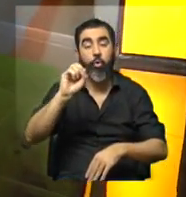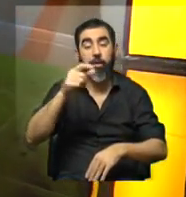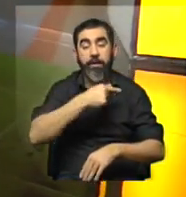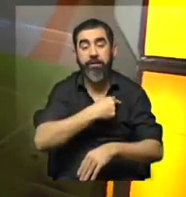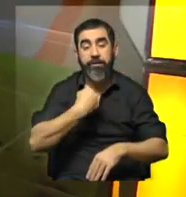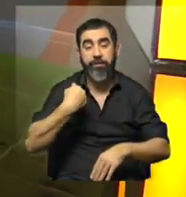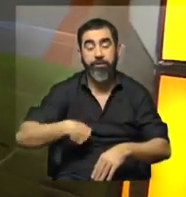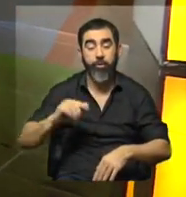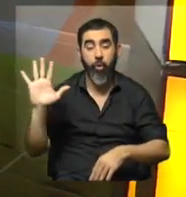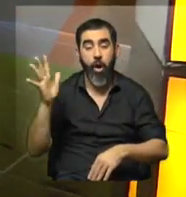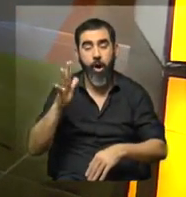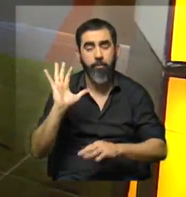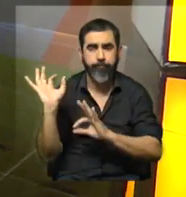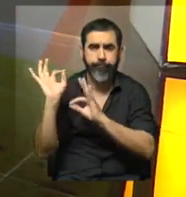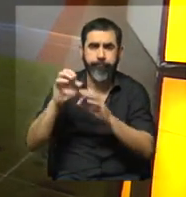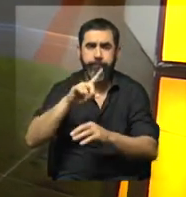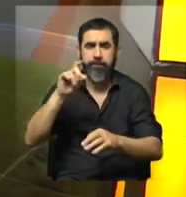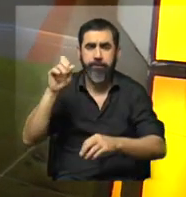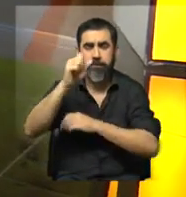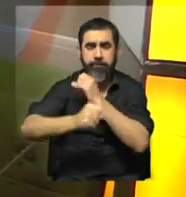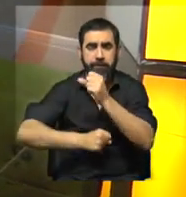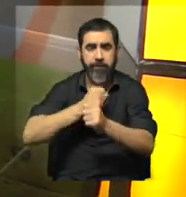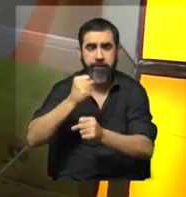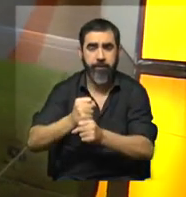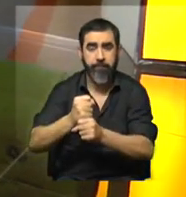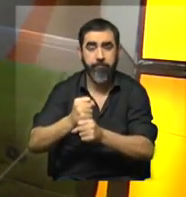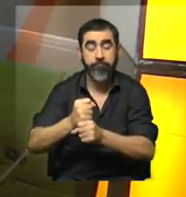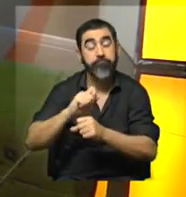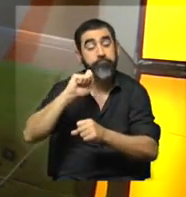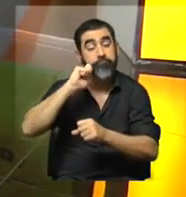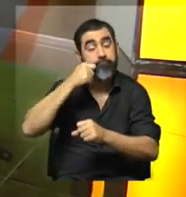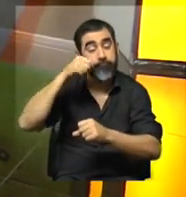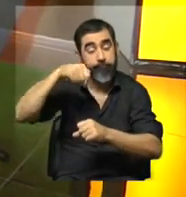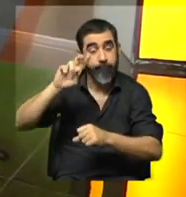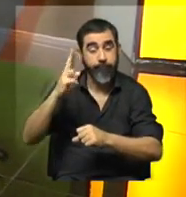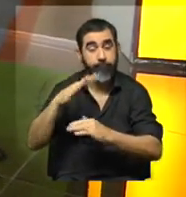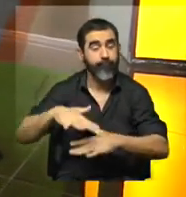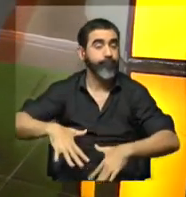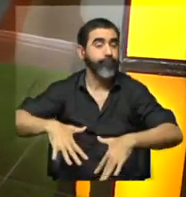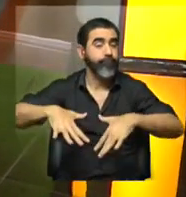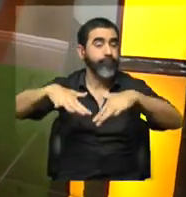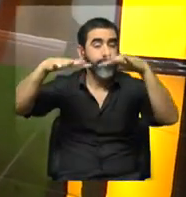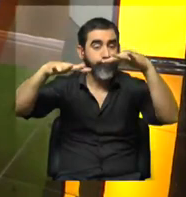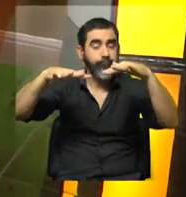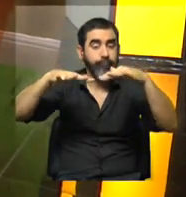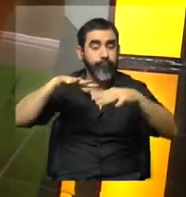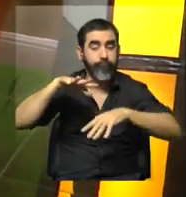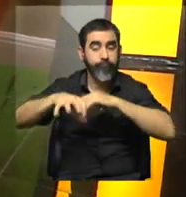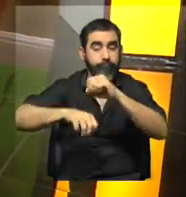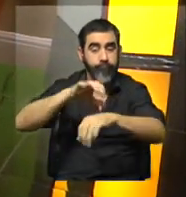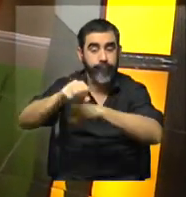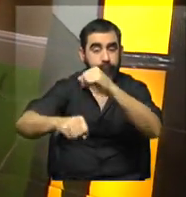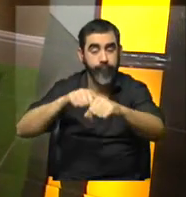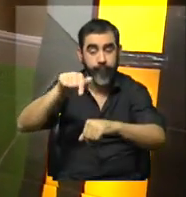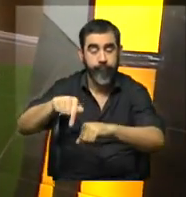la región hace más de 100 años y que le gustó, se quedó, creció y está compitiendo, por supuesto, con